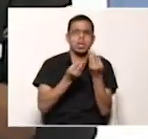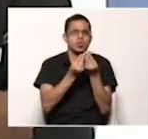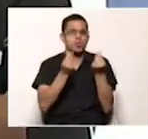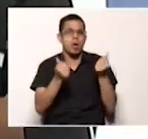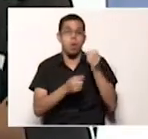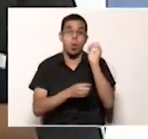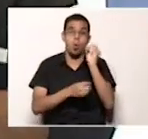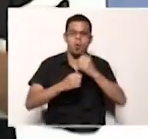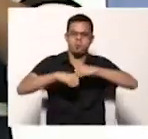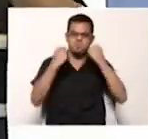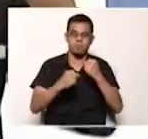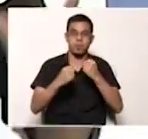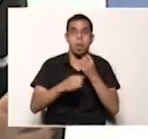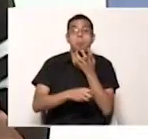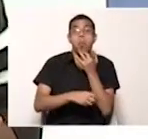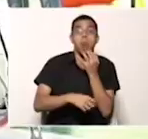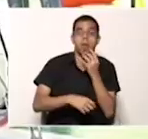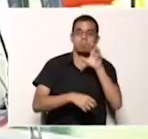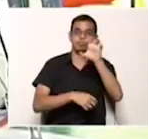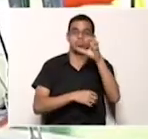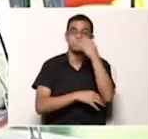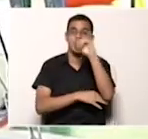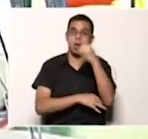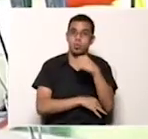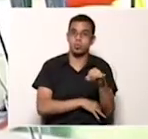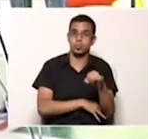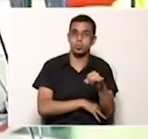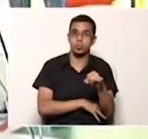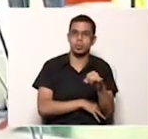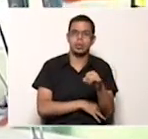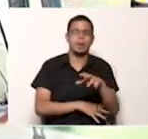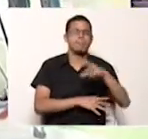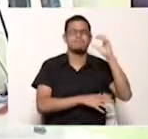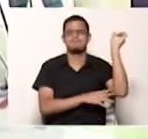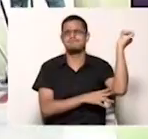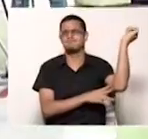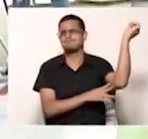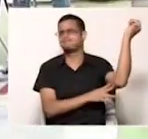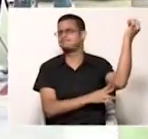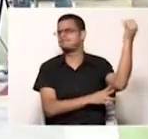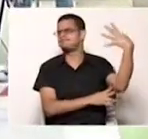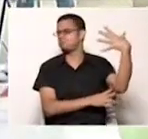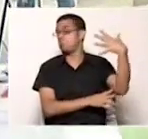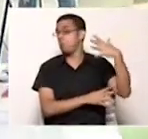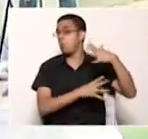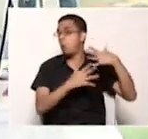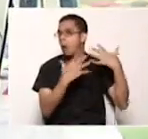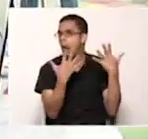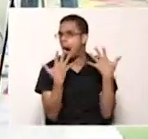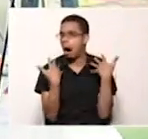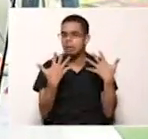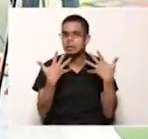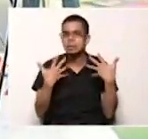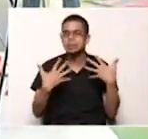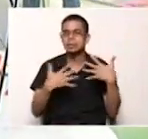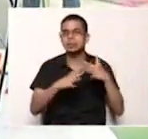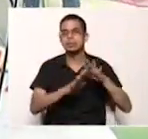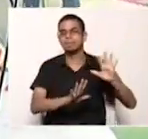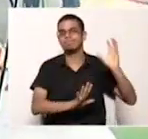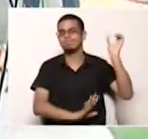Zulia, el sol, ¿verdad?, es la tierra del sol amada, un saludo a todos allá,